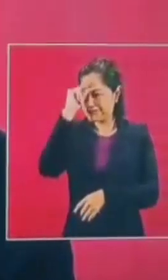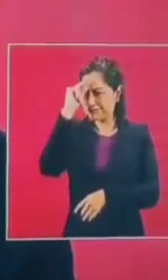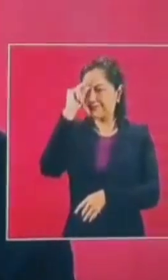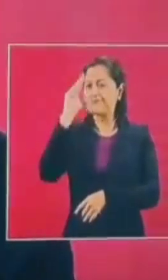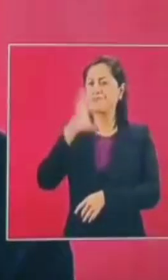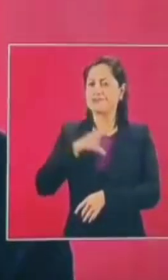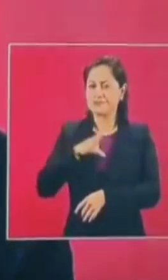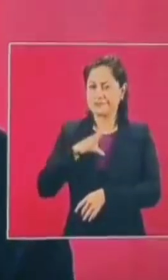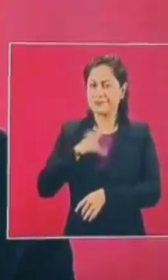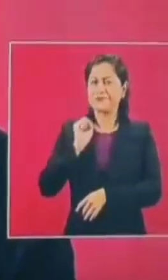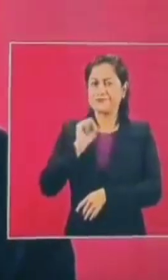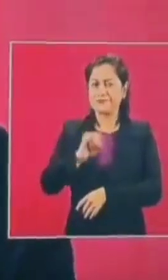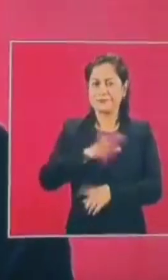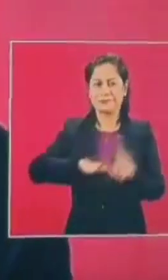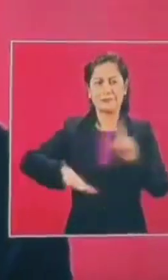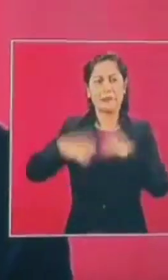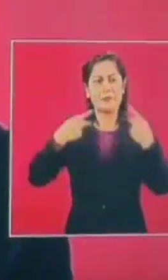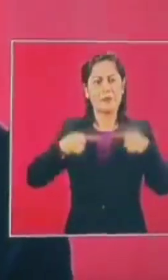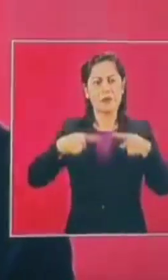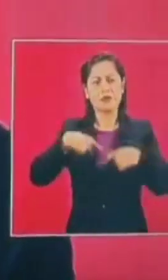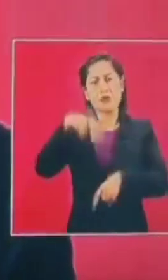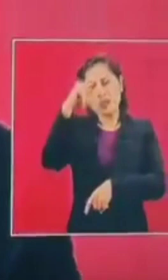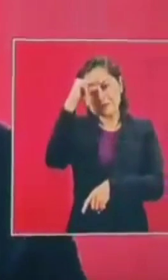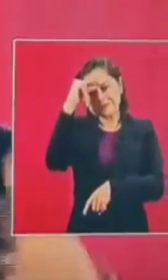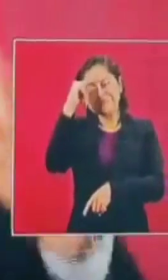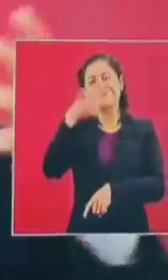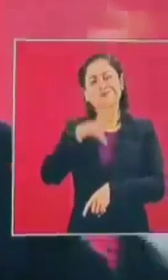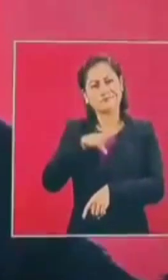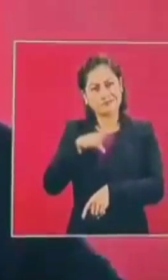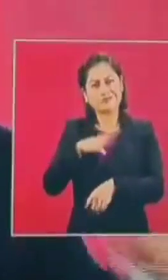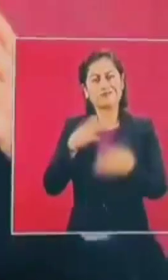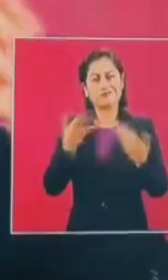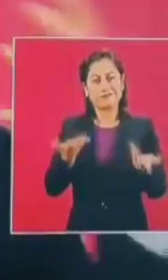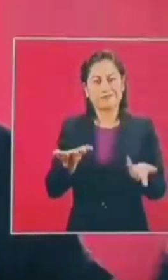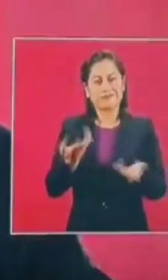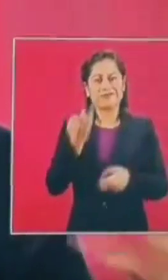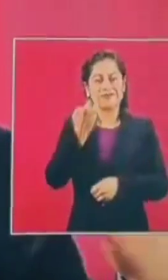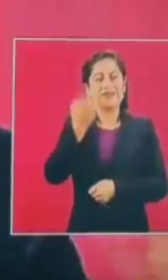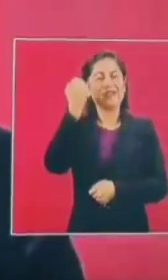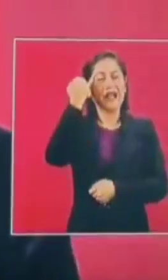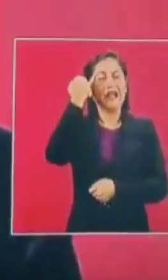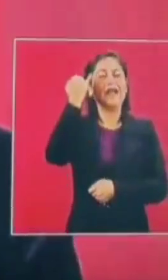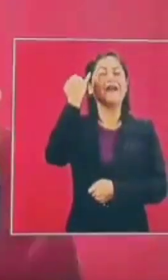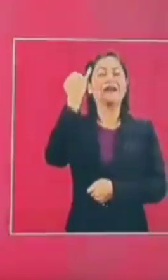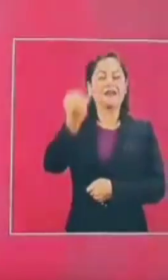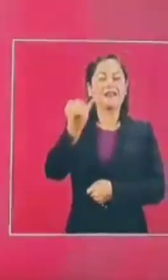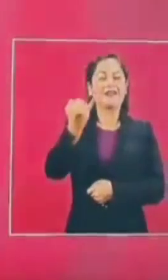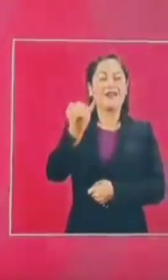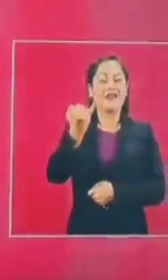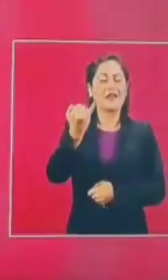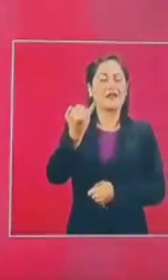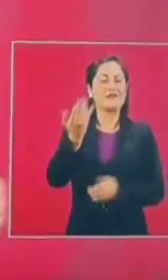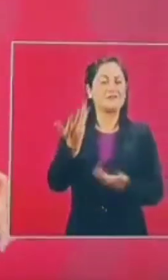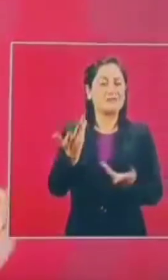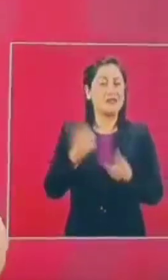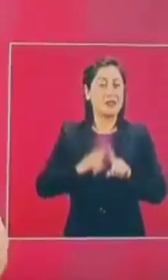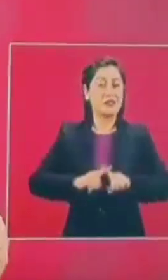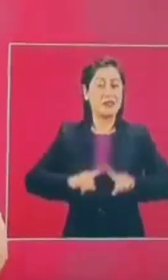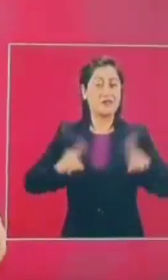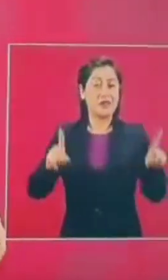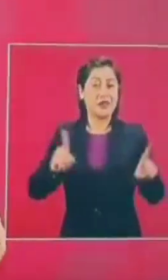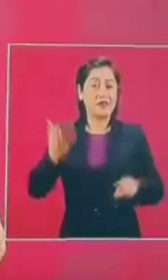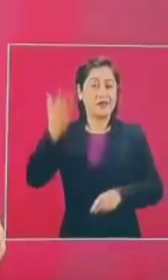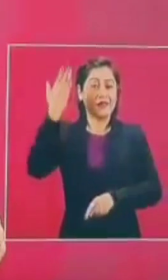en el pueblo es same esto choca mucho los con la mentalidad